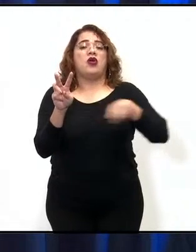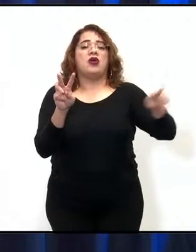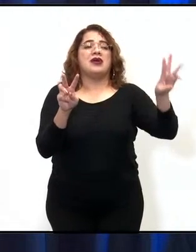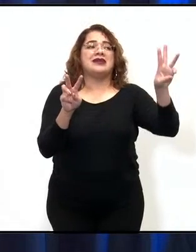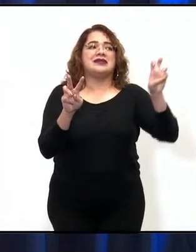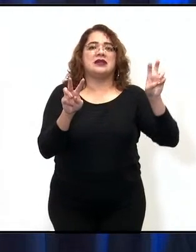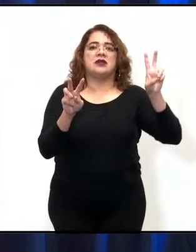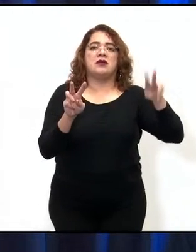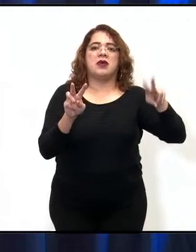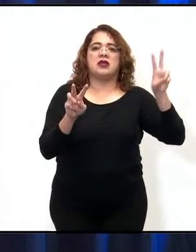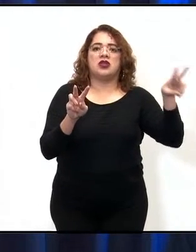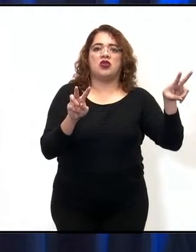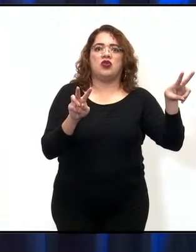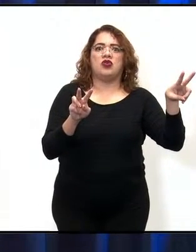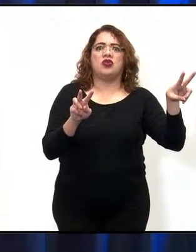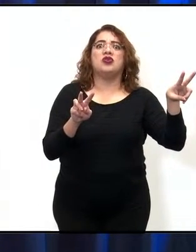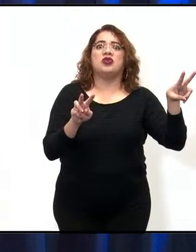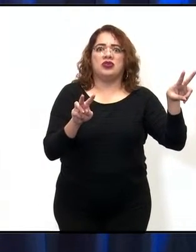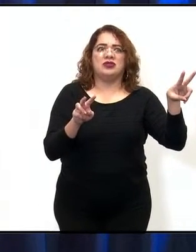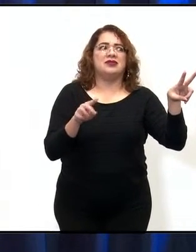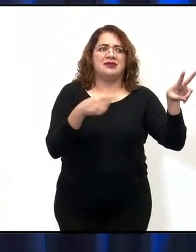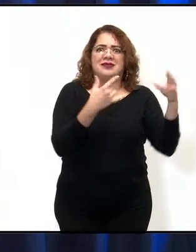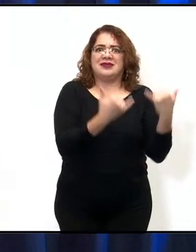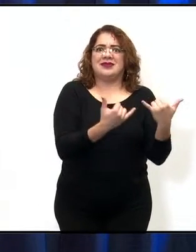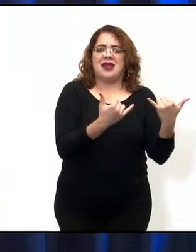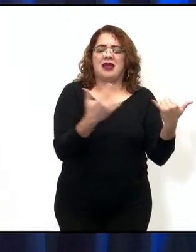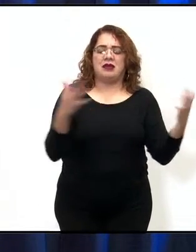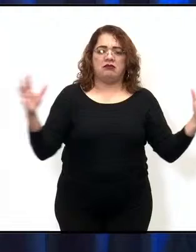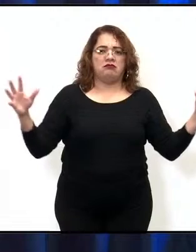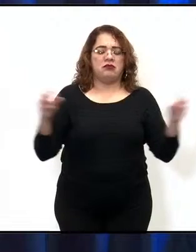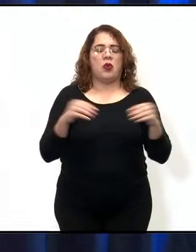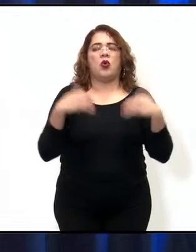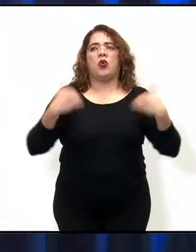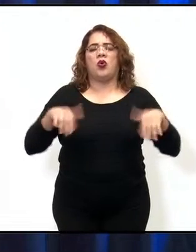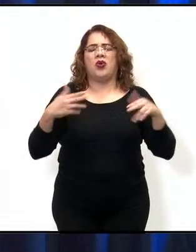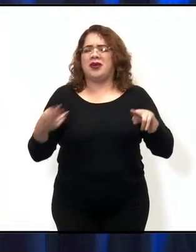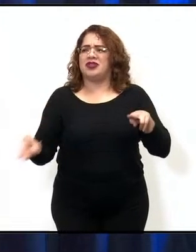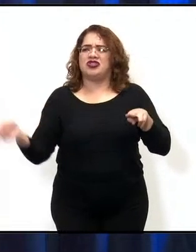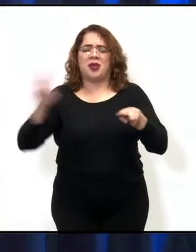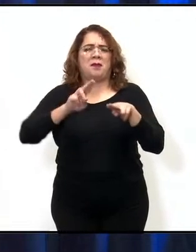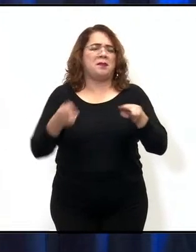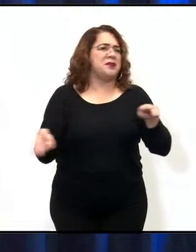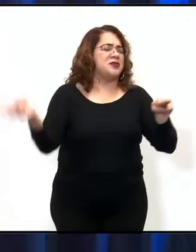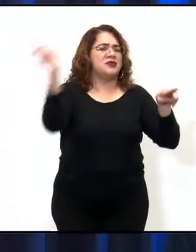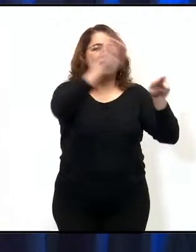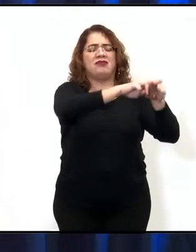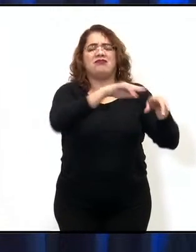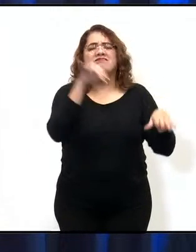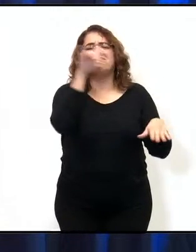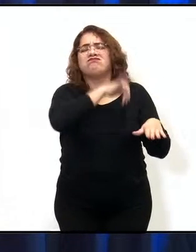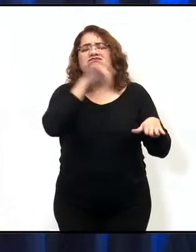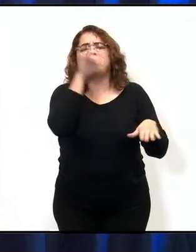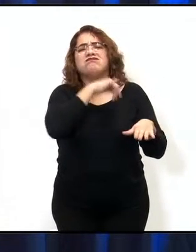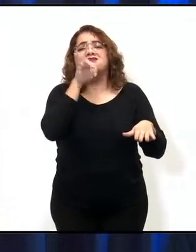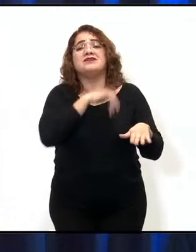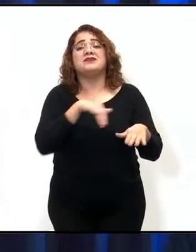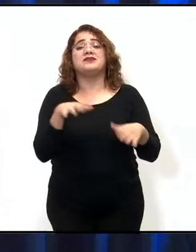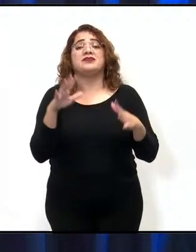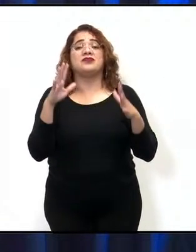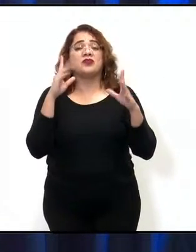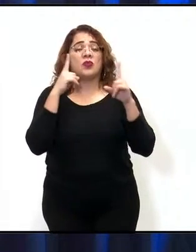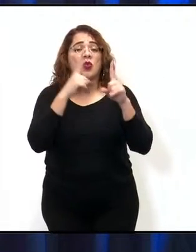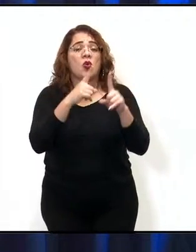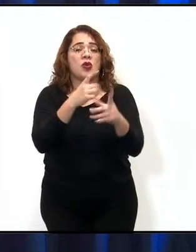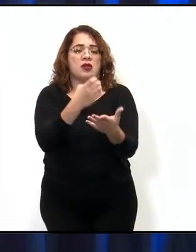nuevos casos por día. Y aunque no nos centramos en los niveles del plan estatal para una economía más segura, porque